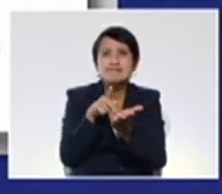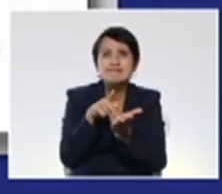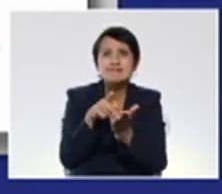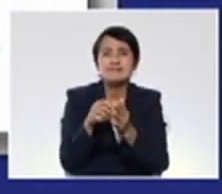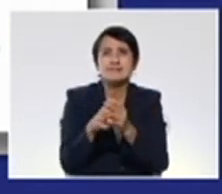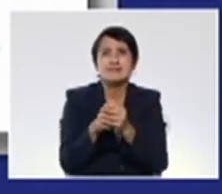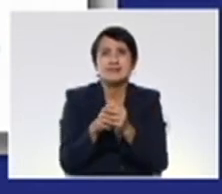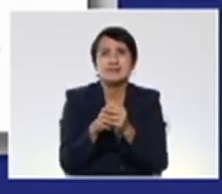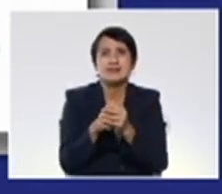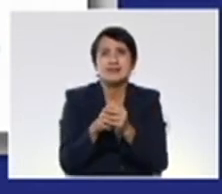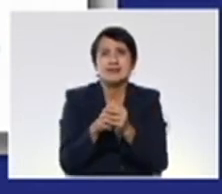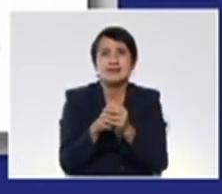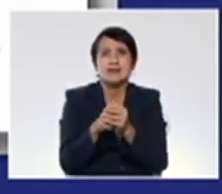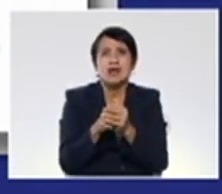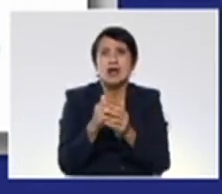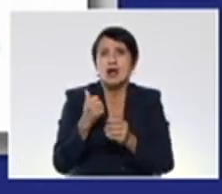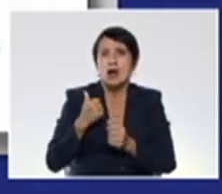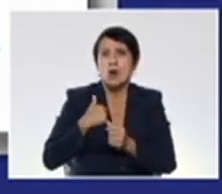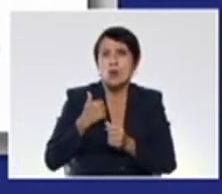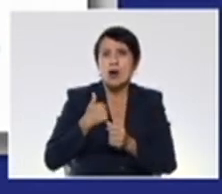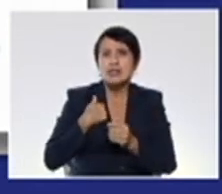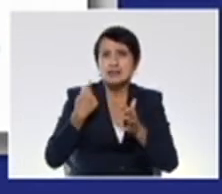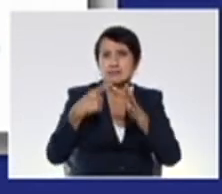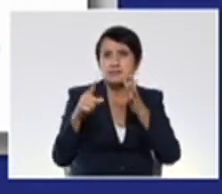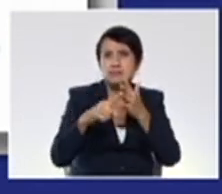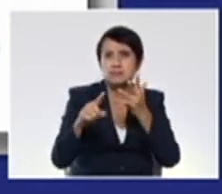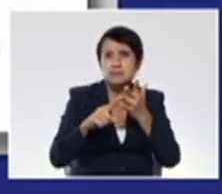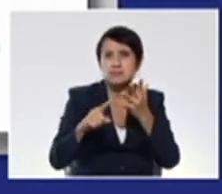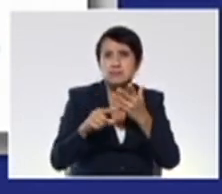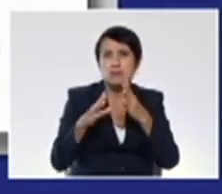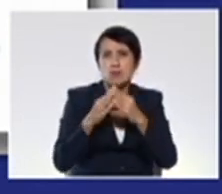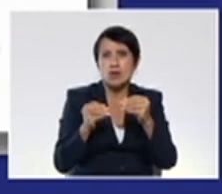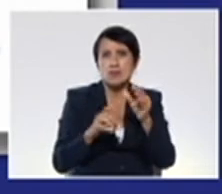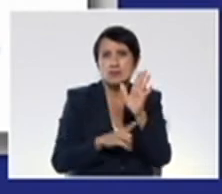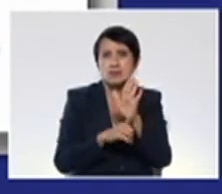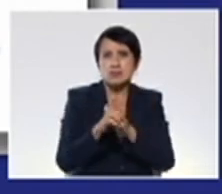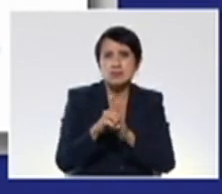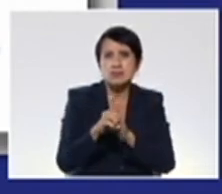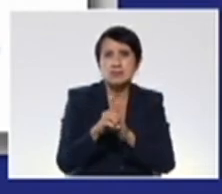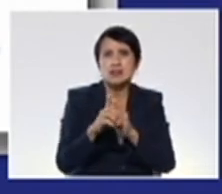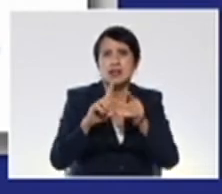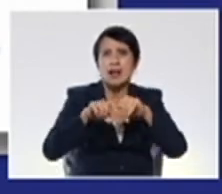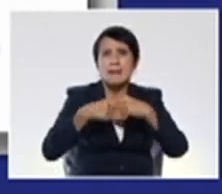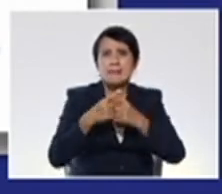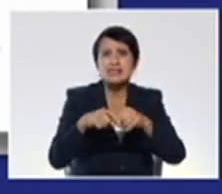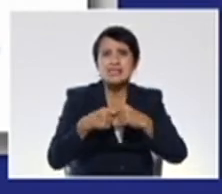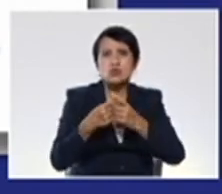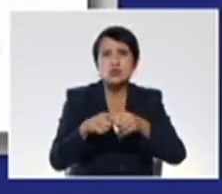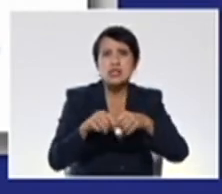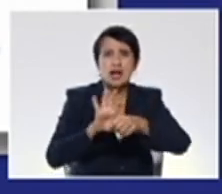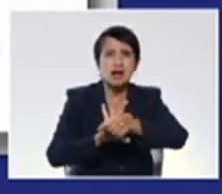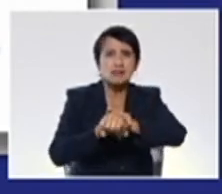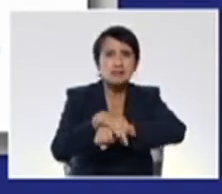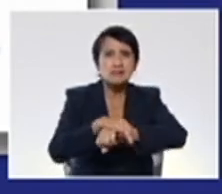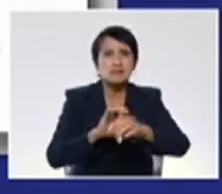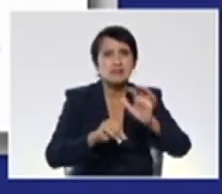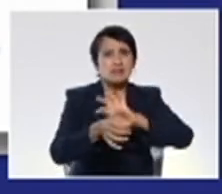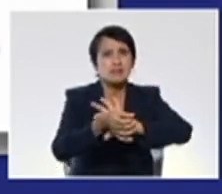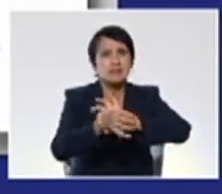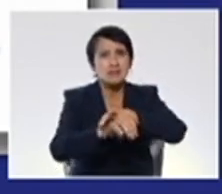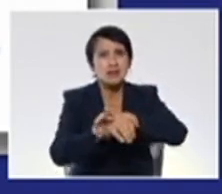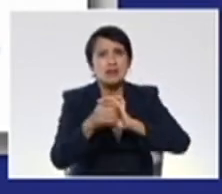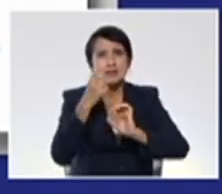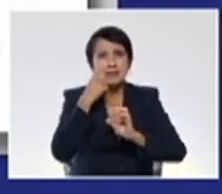marinas, piedrecitas, a cualquier tipo de material, podemos desarrollar bisutería. En este caso presentamos aquí una bisutería hecha